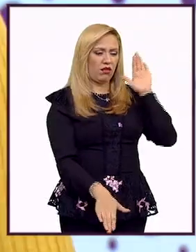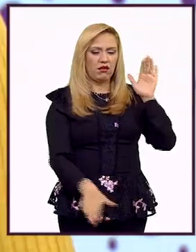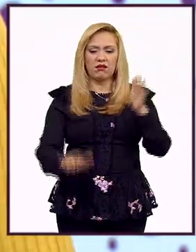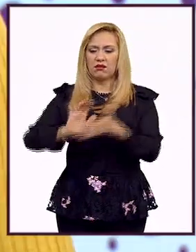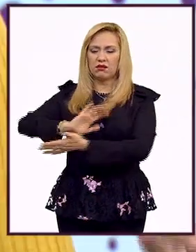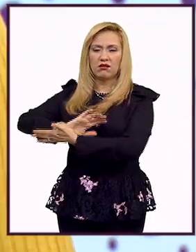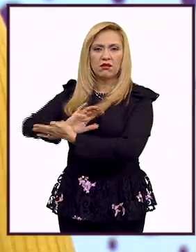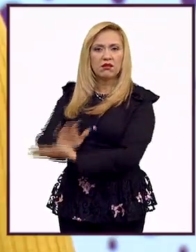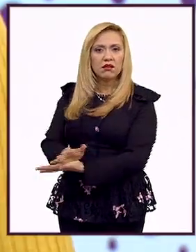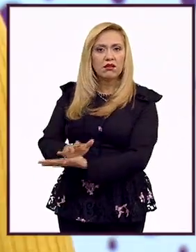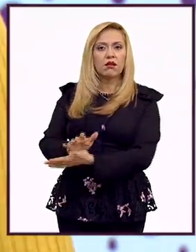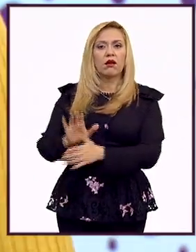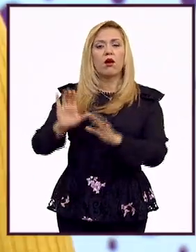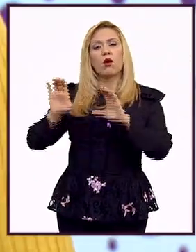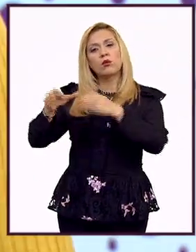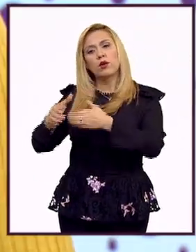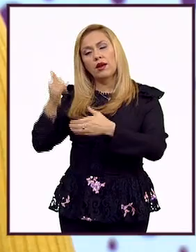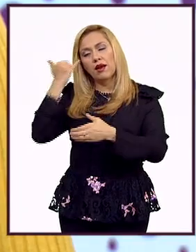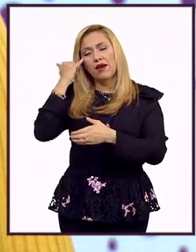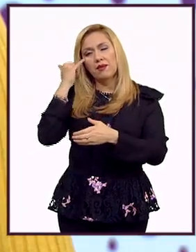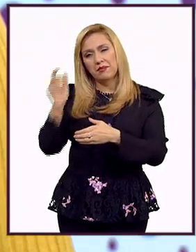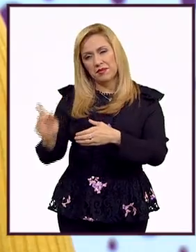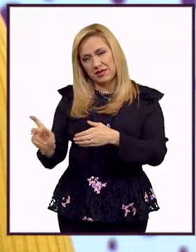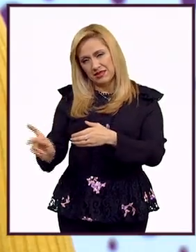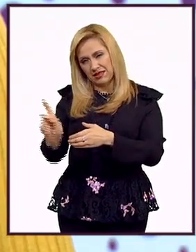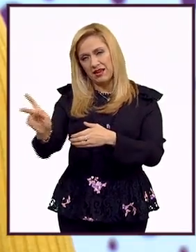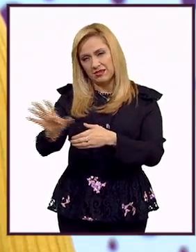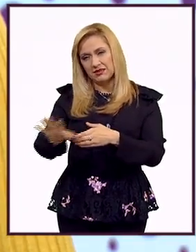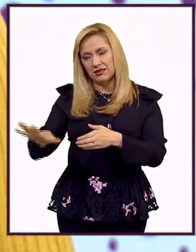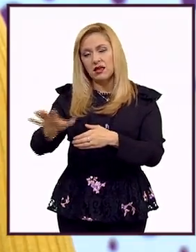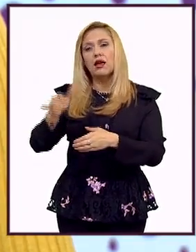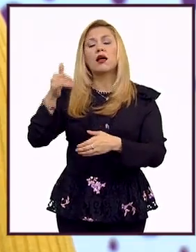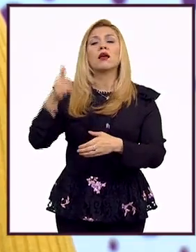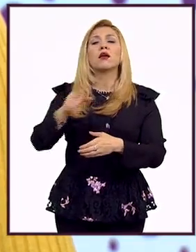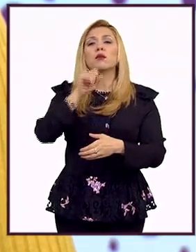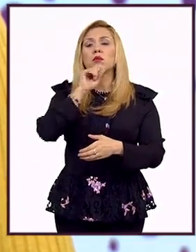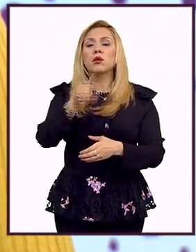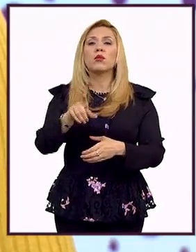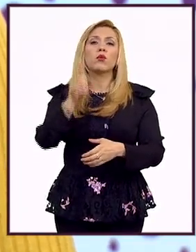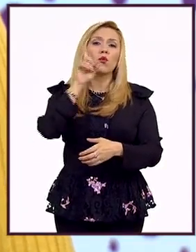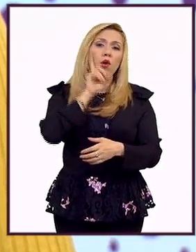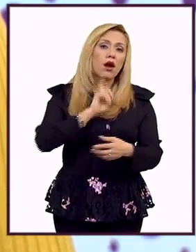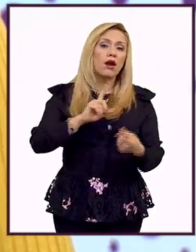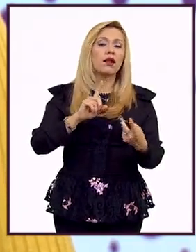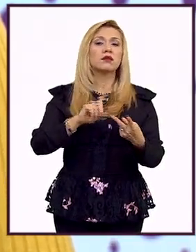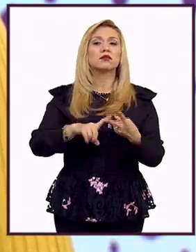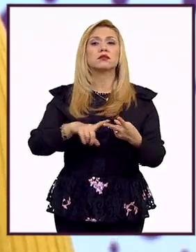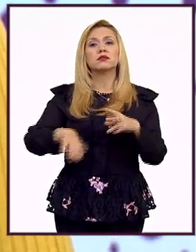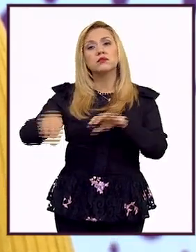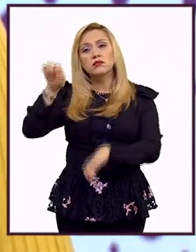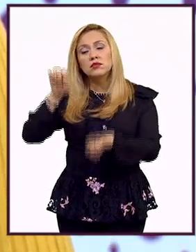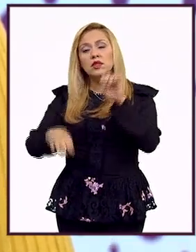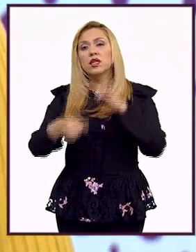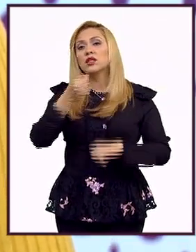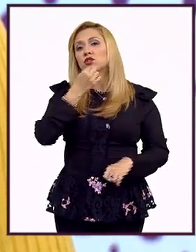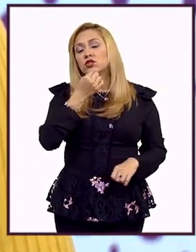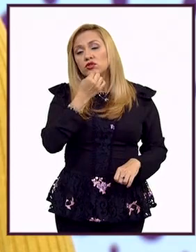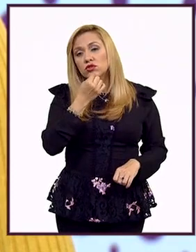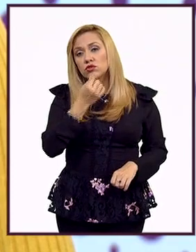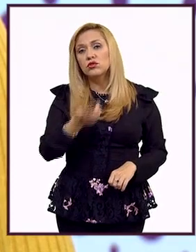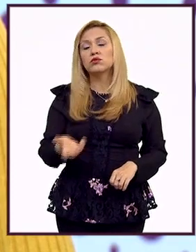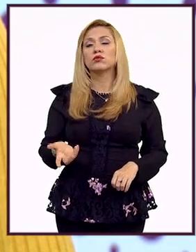solamente por ser comunidades campesinas, sino también, pues, si hay mujeres, adultos mayores, niños, personas en